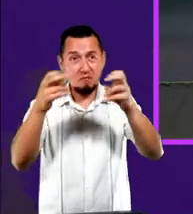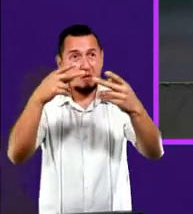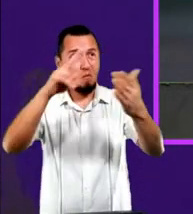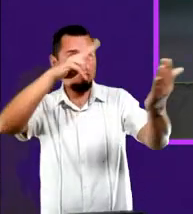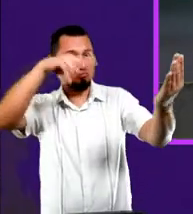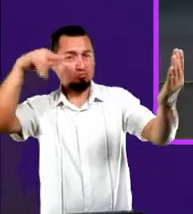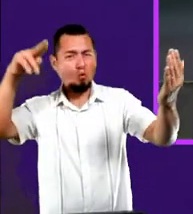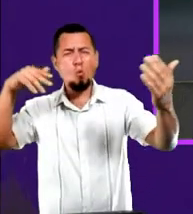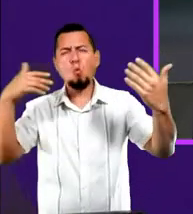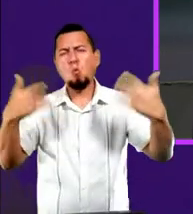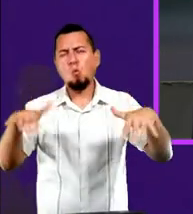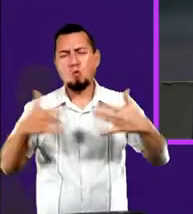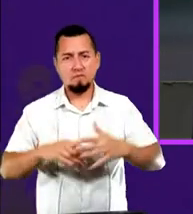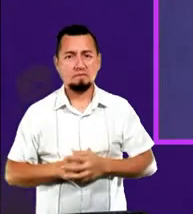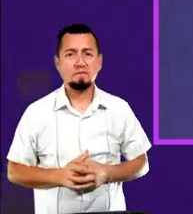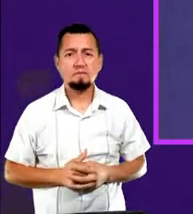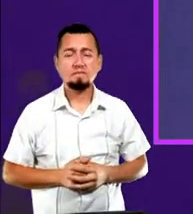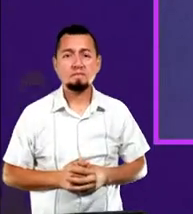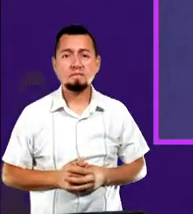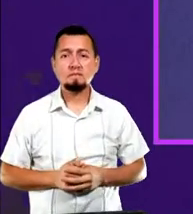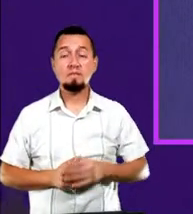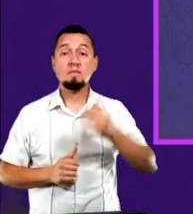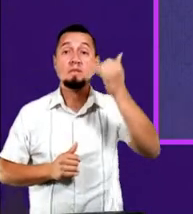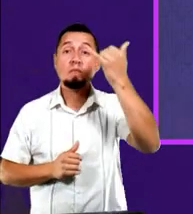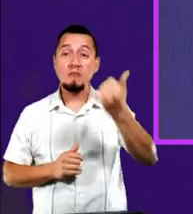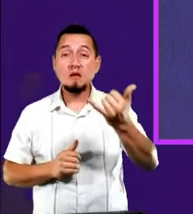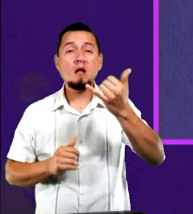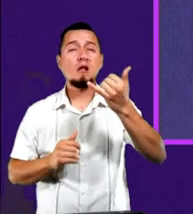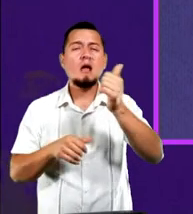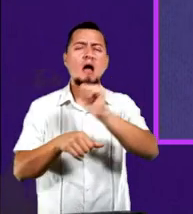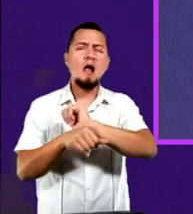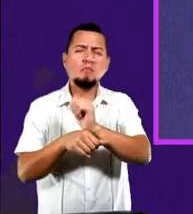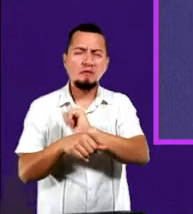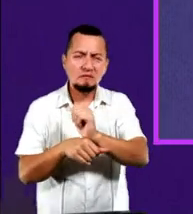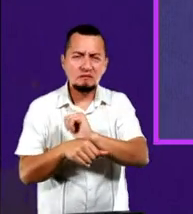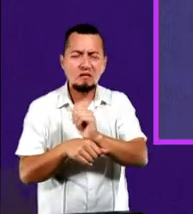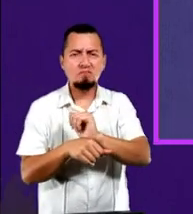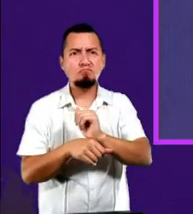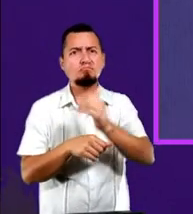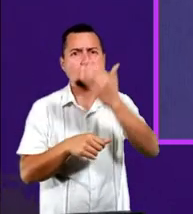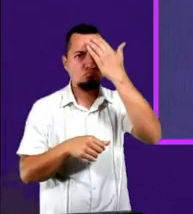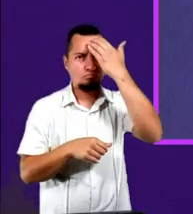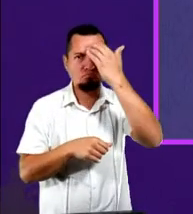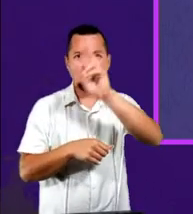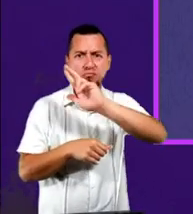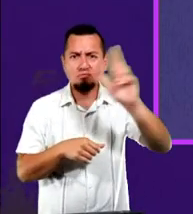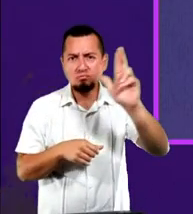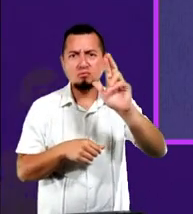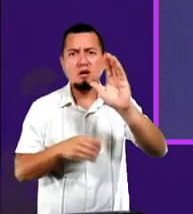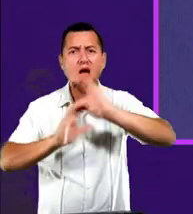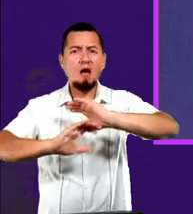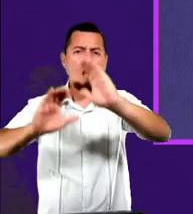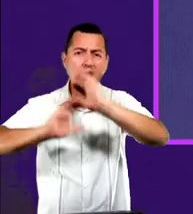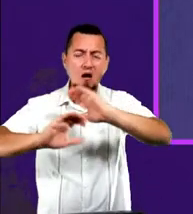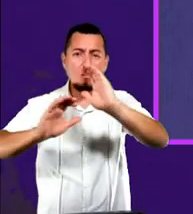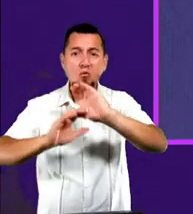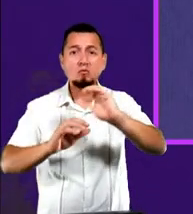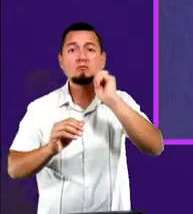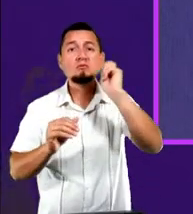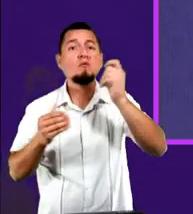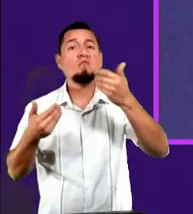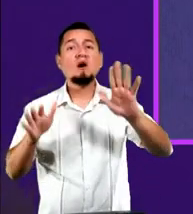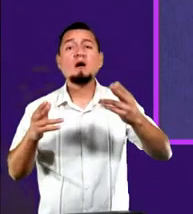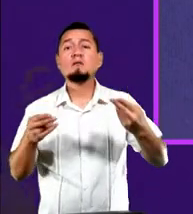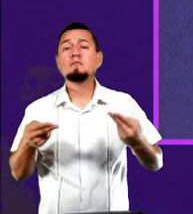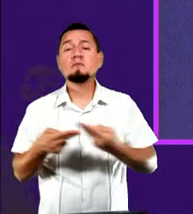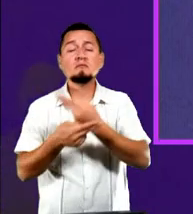Compositores y artistas, pues también aquí están quienes nacieron a principios del siglo pasado: